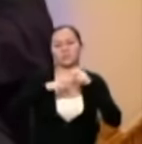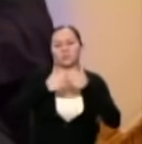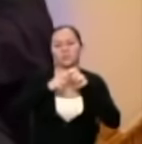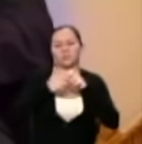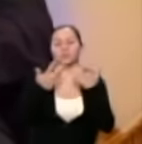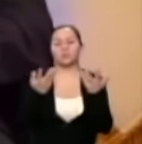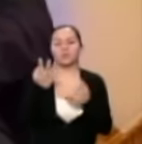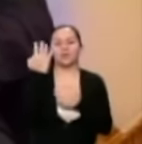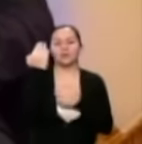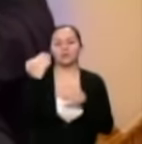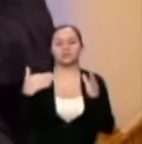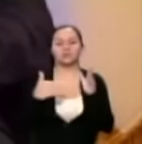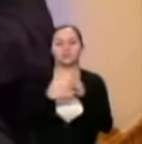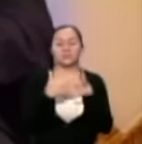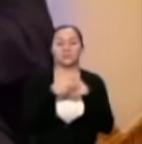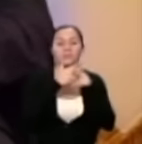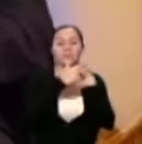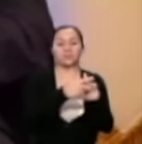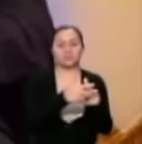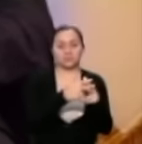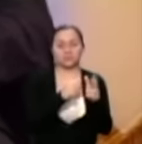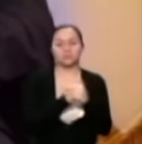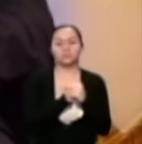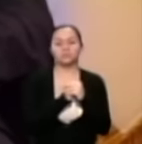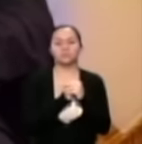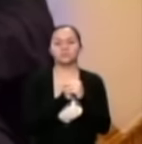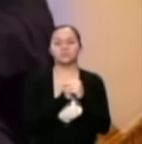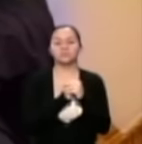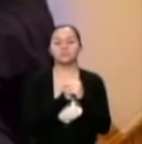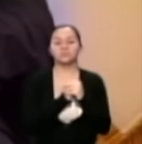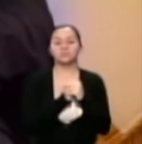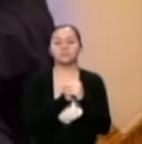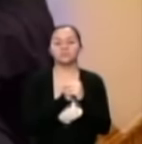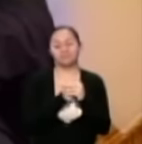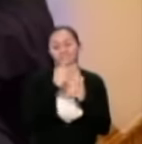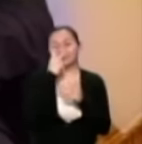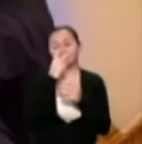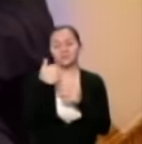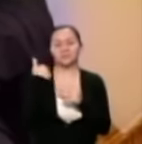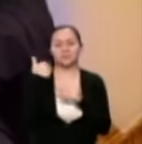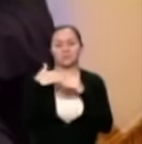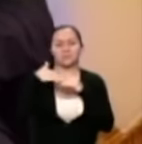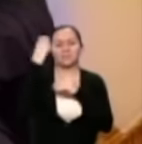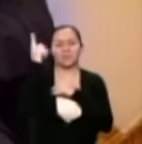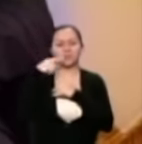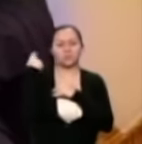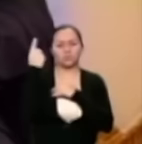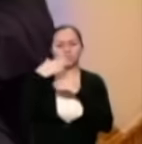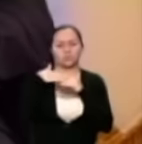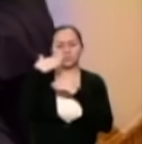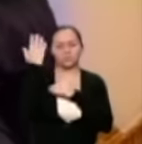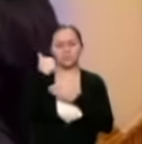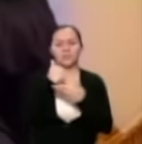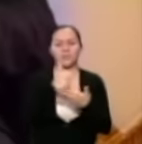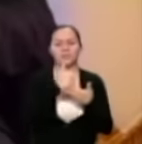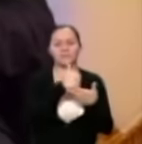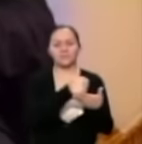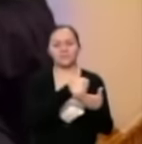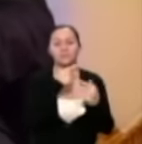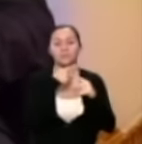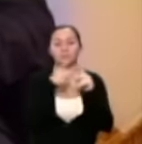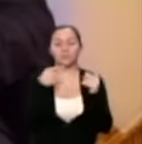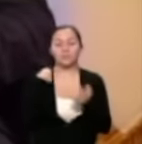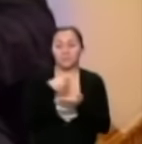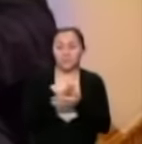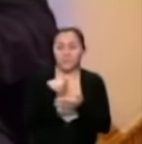mil créditos ya entregados. Uh-huh. Mira que generamos mayores beneficios sin